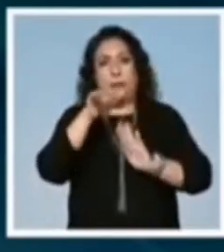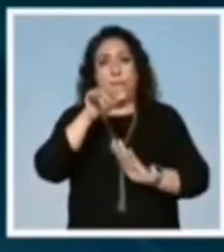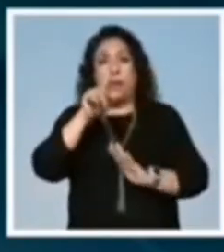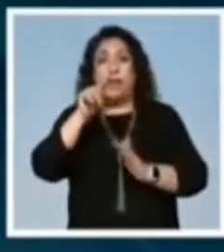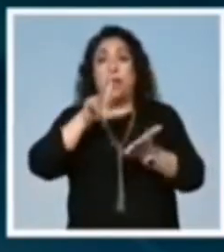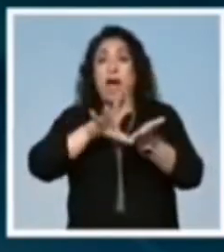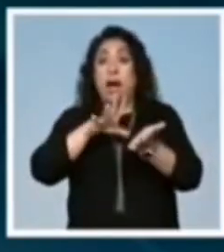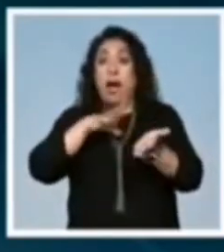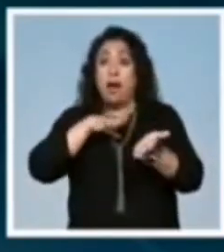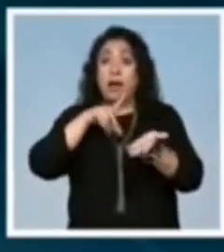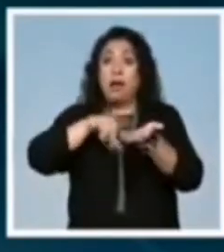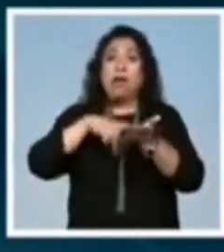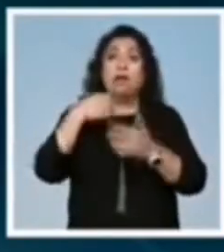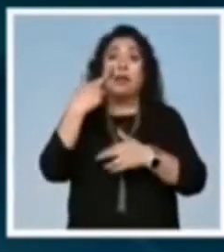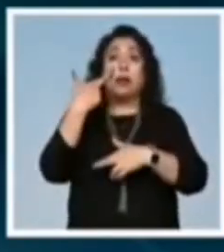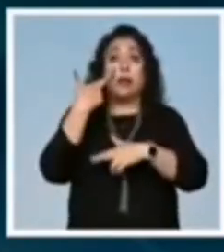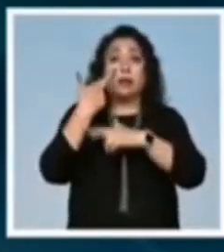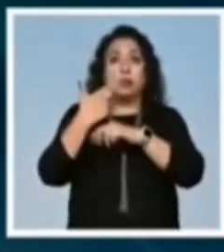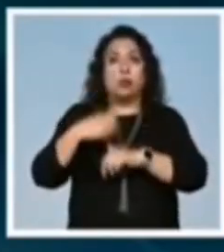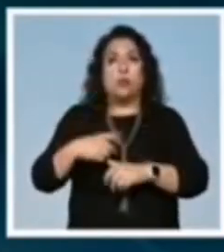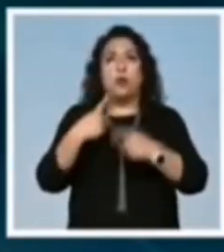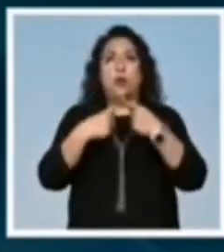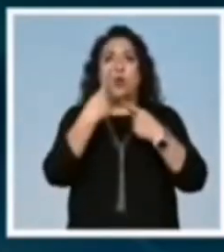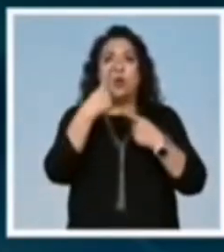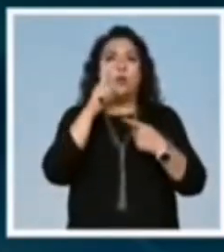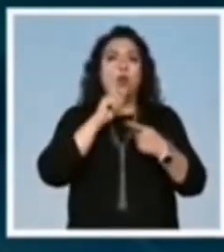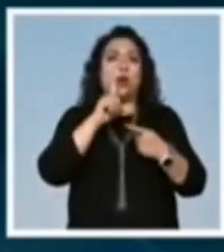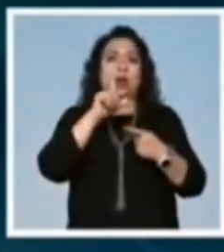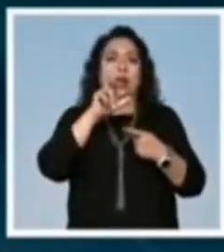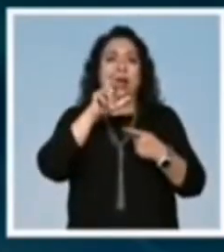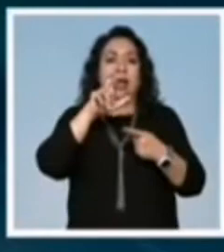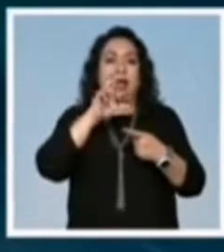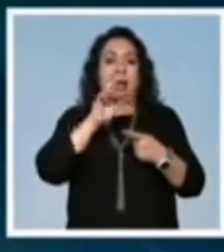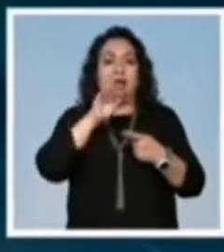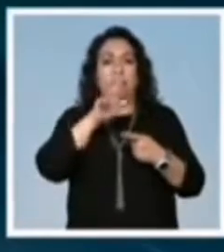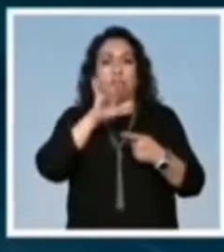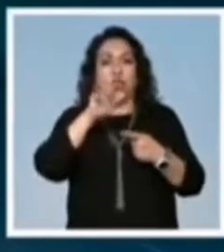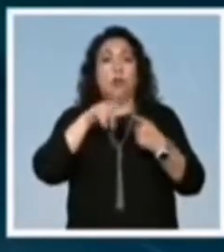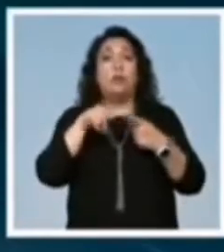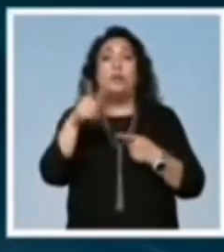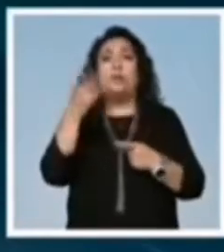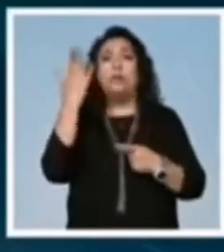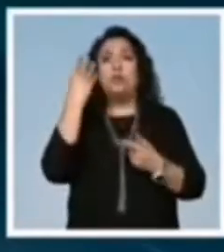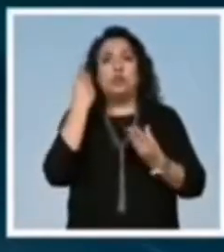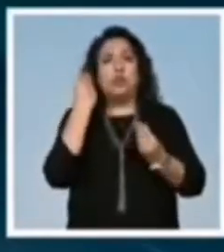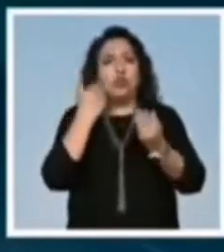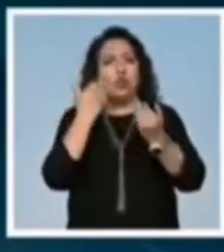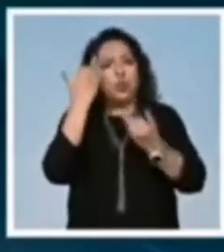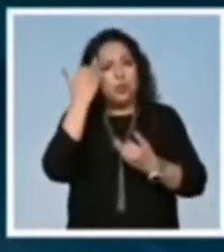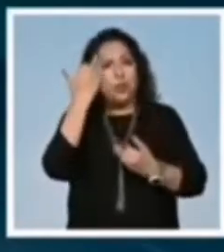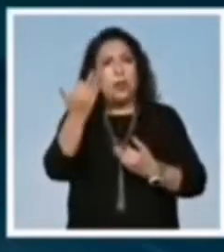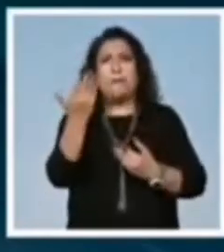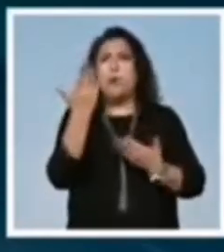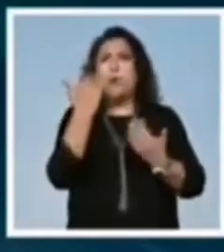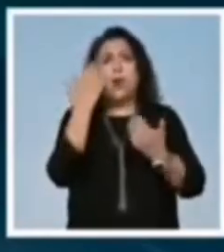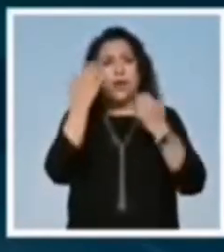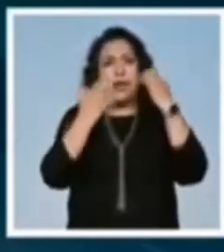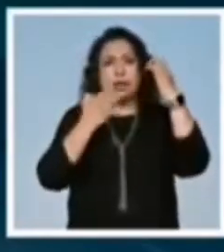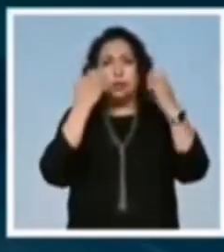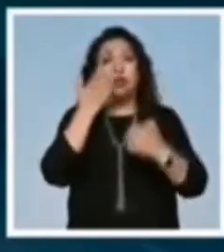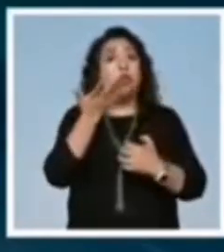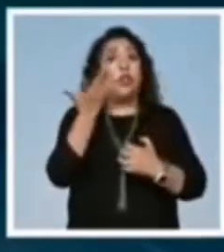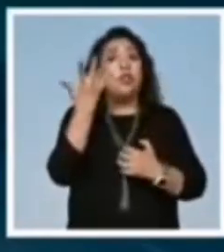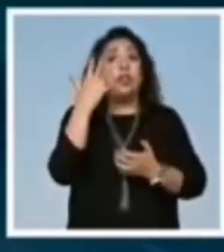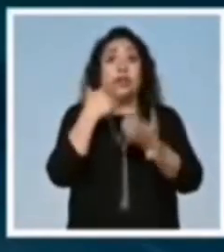tres curadores. Una de ellas es Laura Filloy Nadal. Hace mucho que no había una exposición de... Hace 10 años que en Estados Unidos